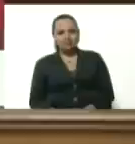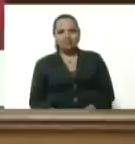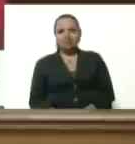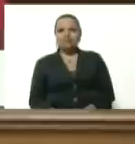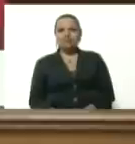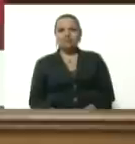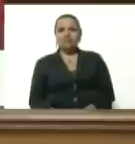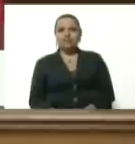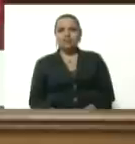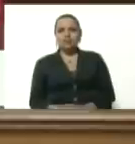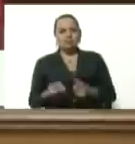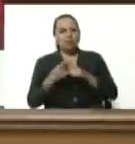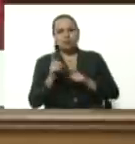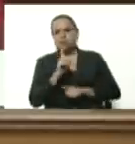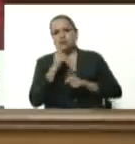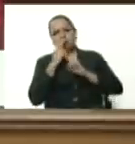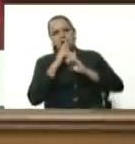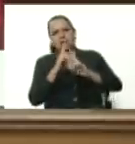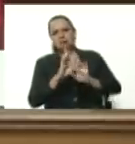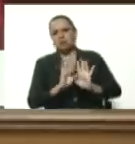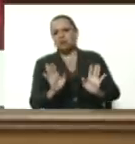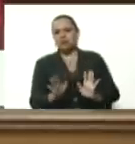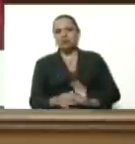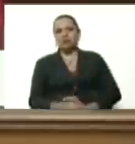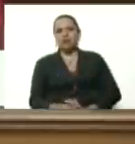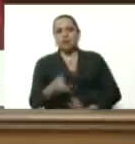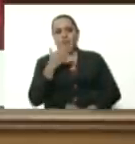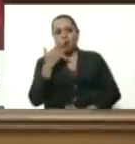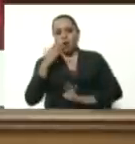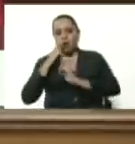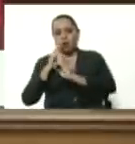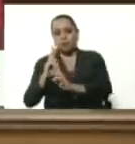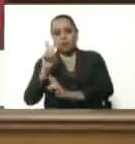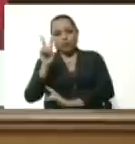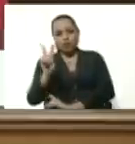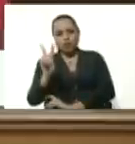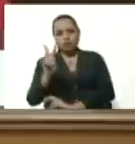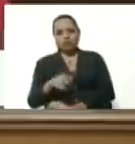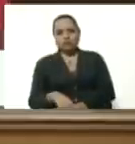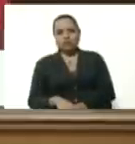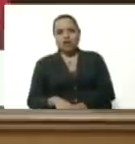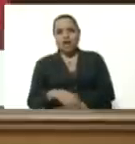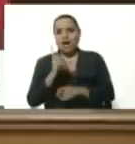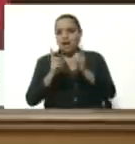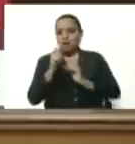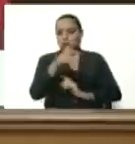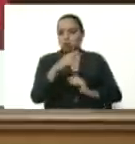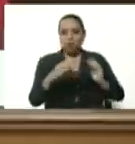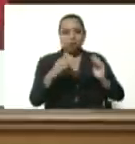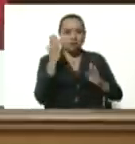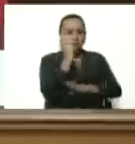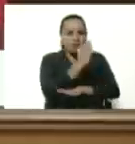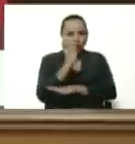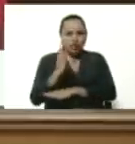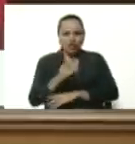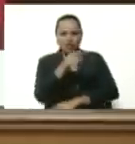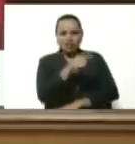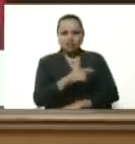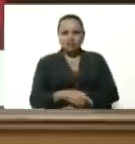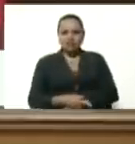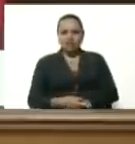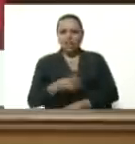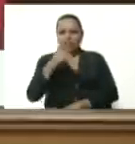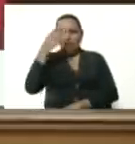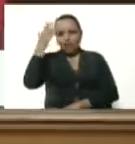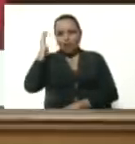Pero yo no le voy a responder. Vamos a que le respondan dos de las... Aquí hay unos cuantos sancionados. ¿Quiénes son sancionados aquí? Darío Vive está